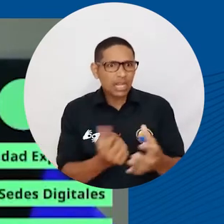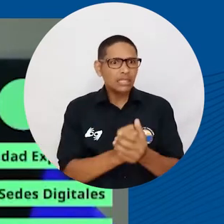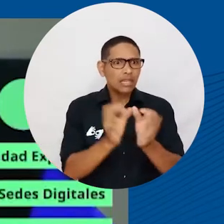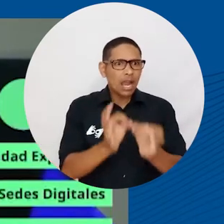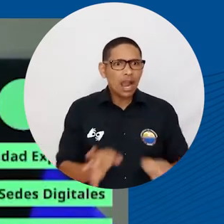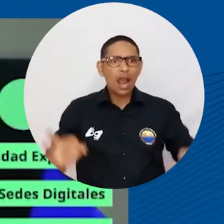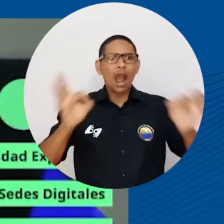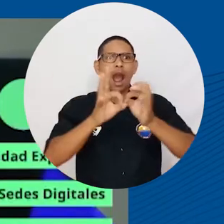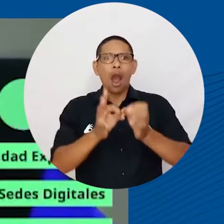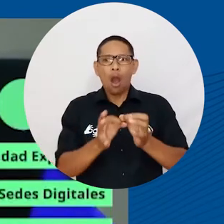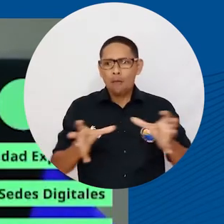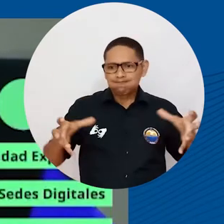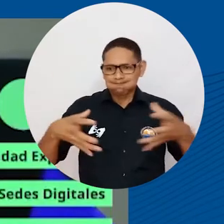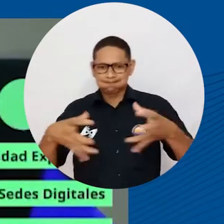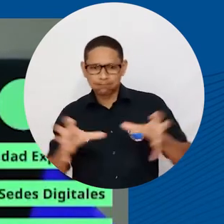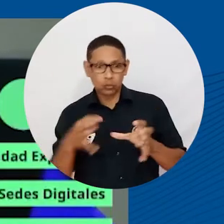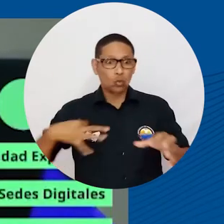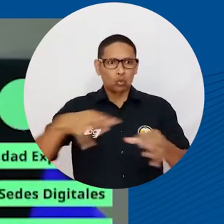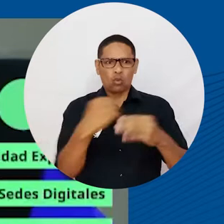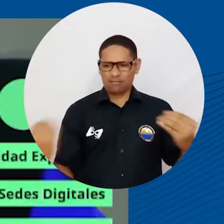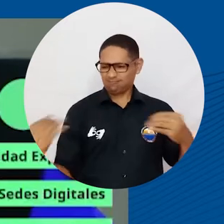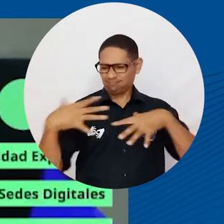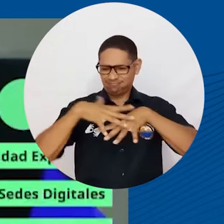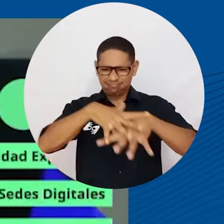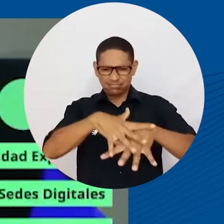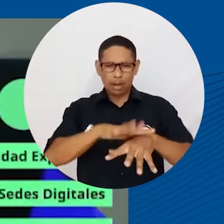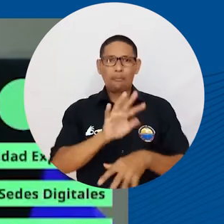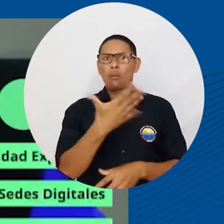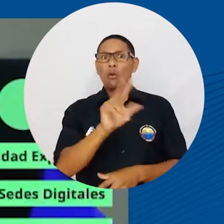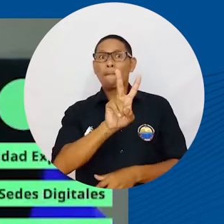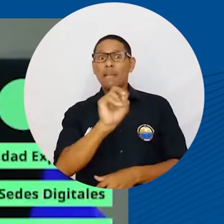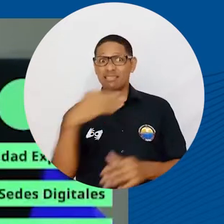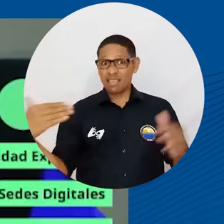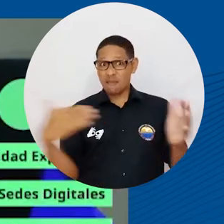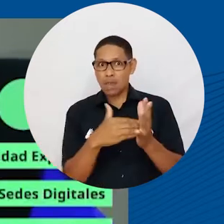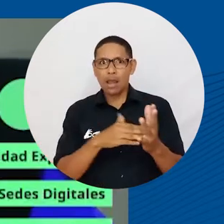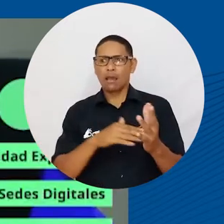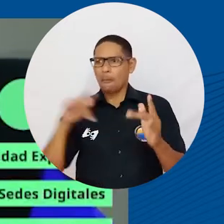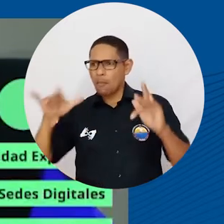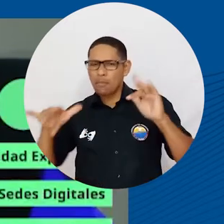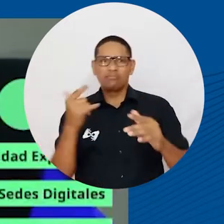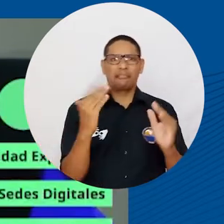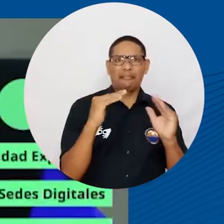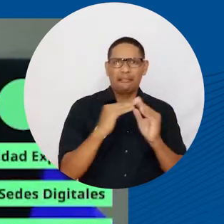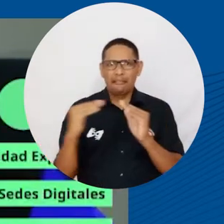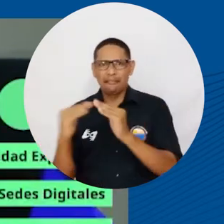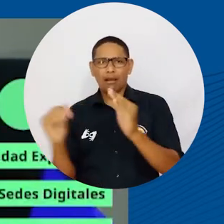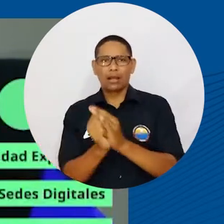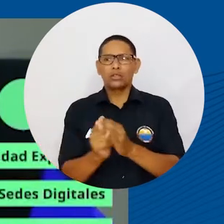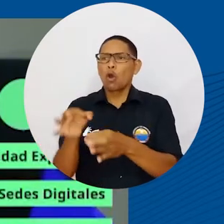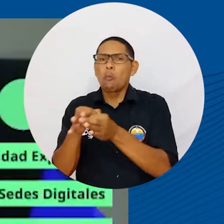más allá del campus estamos conectados en una gran red de más de 20.000 nodos, donde desde nuestras casas, desde